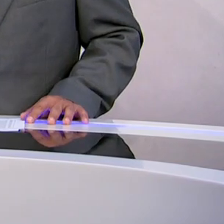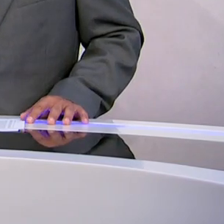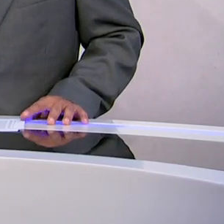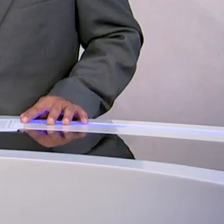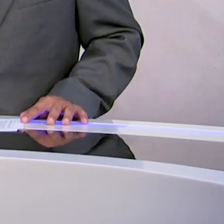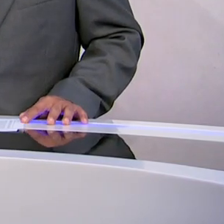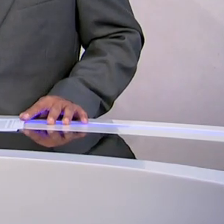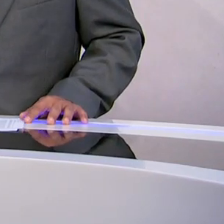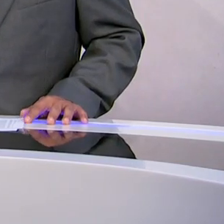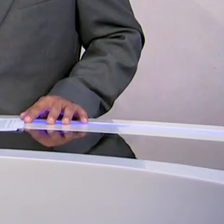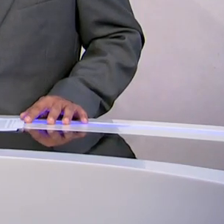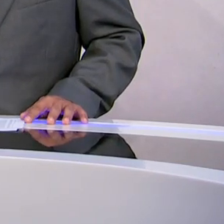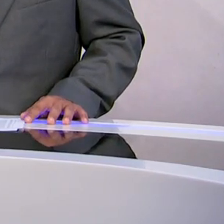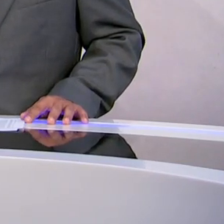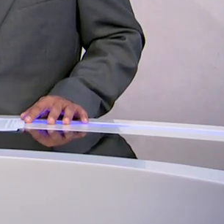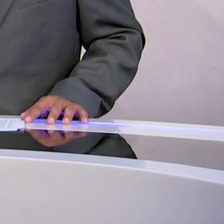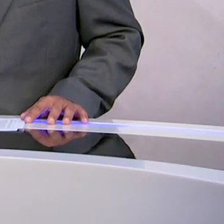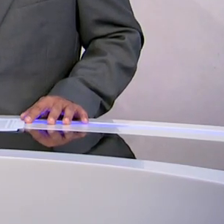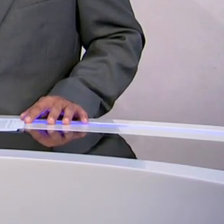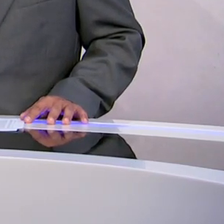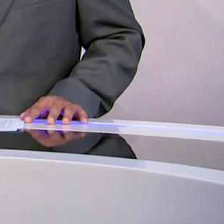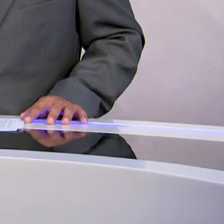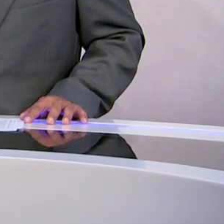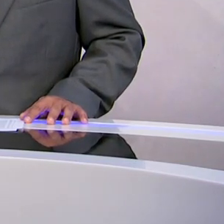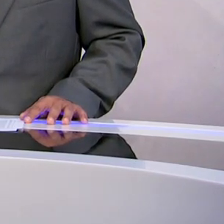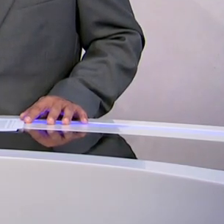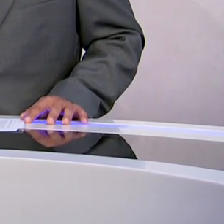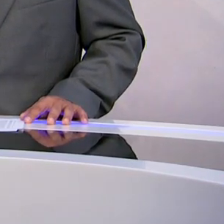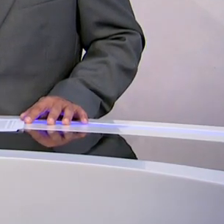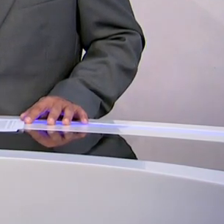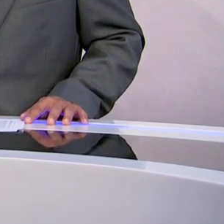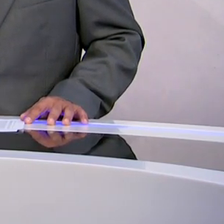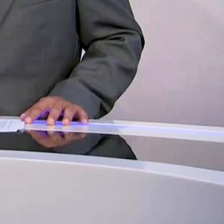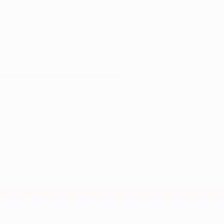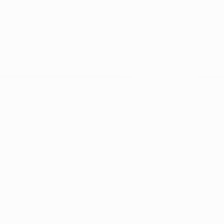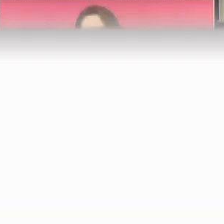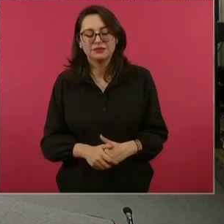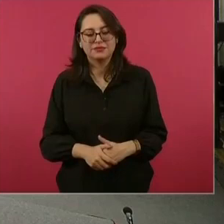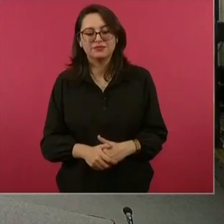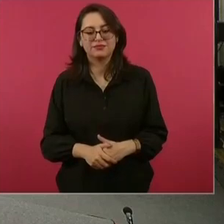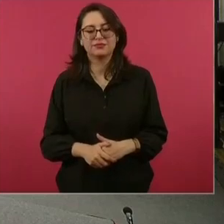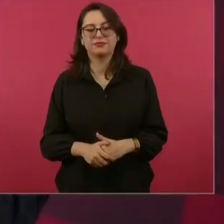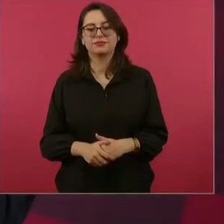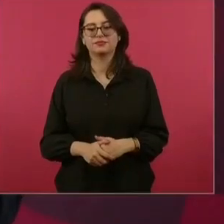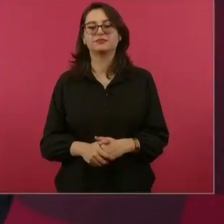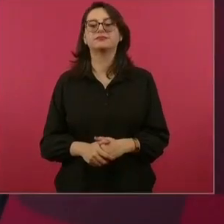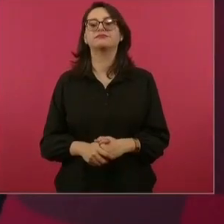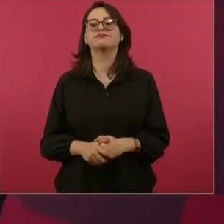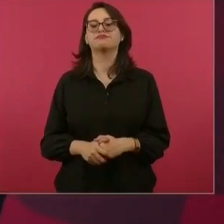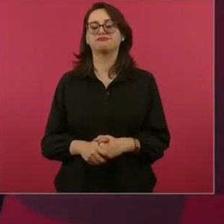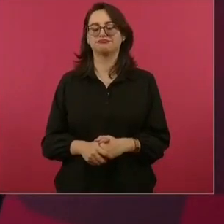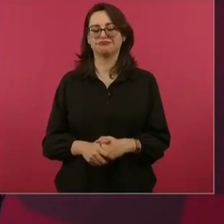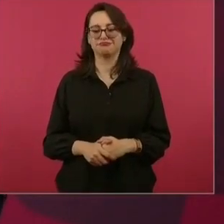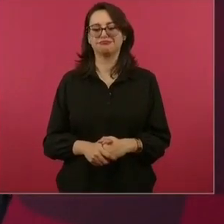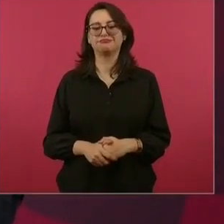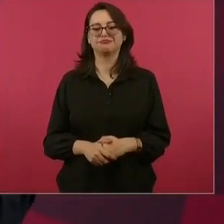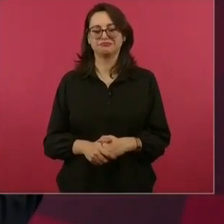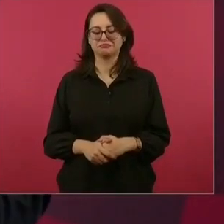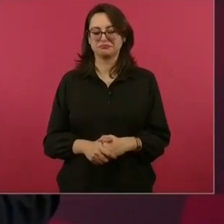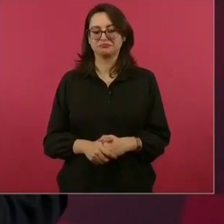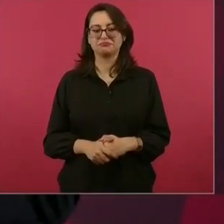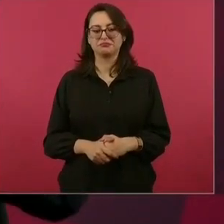esta mañana el presidente López Obrador acató la resolución vamos a esperarnos este